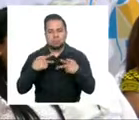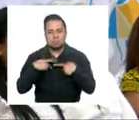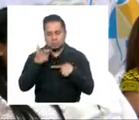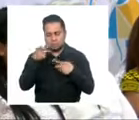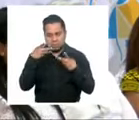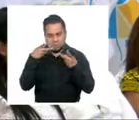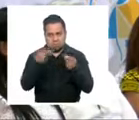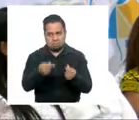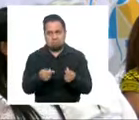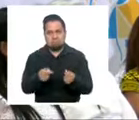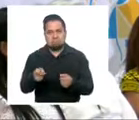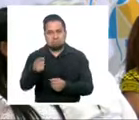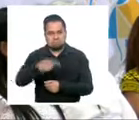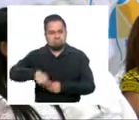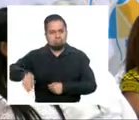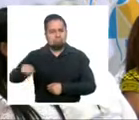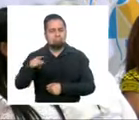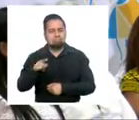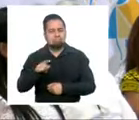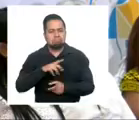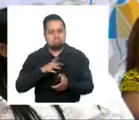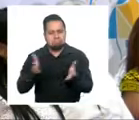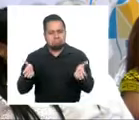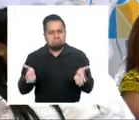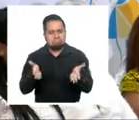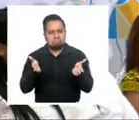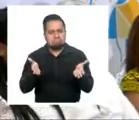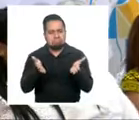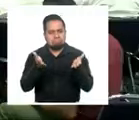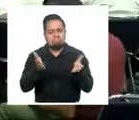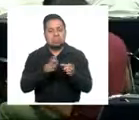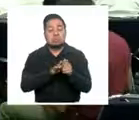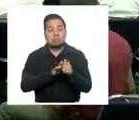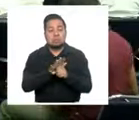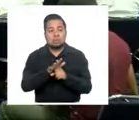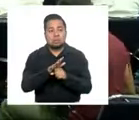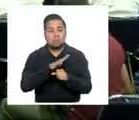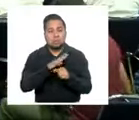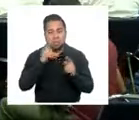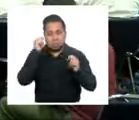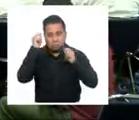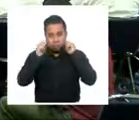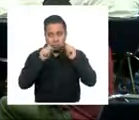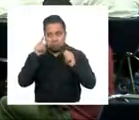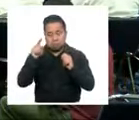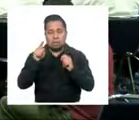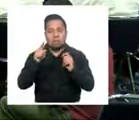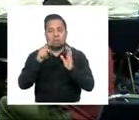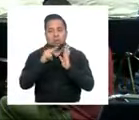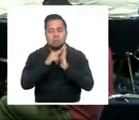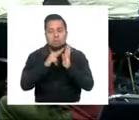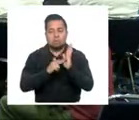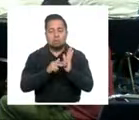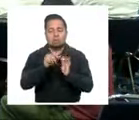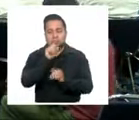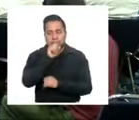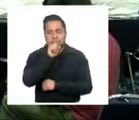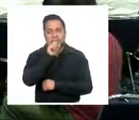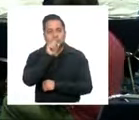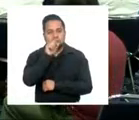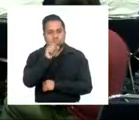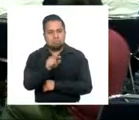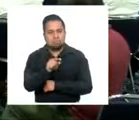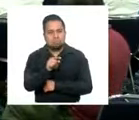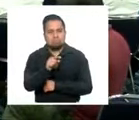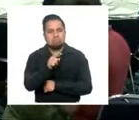inversionistas, estén promoviendo al turismo en Huatulco. Y lo mismo lo